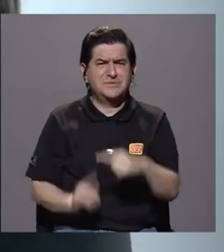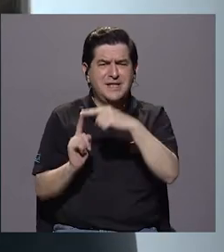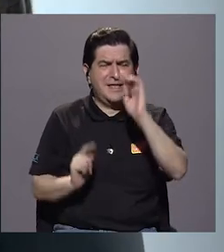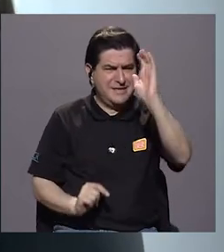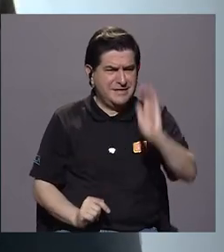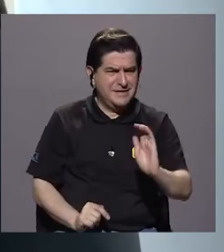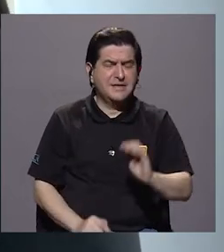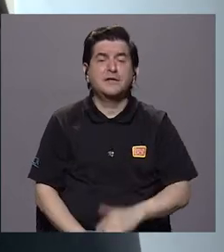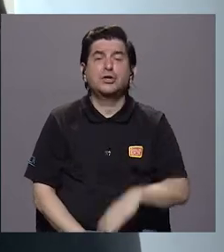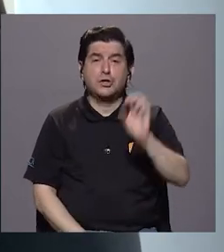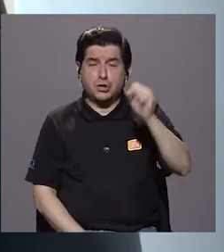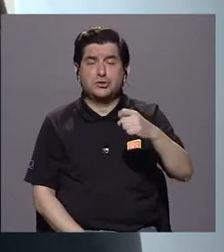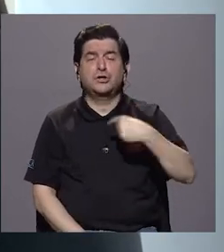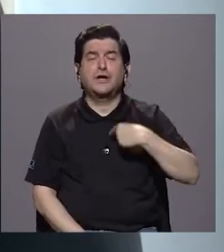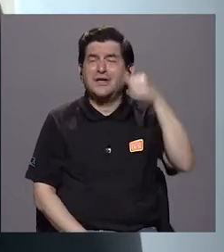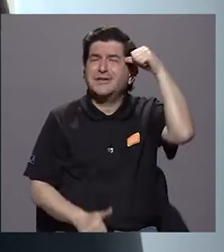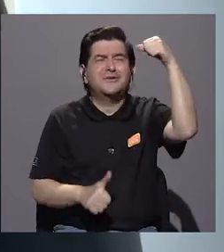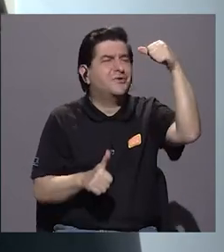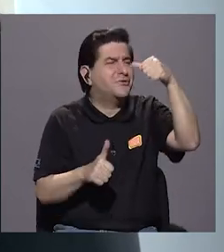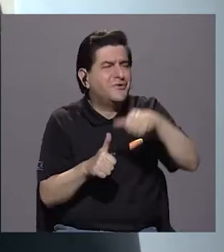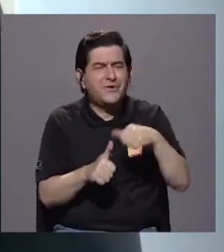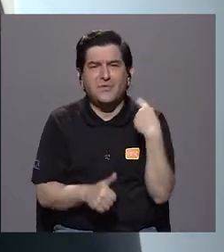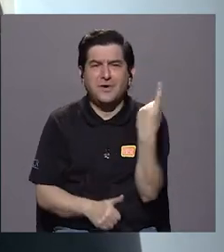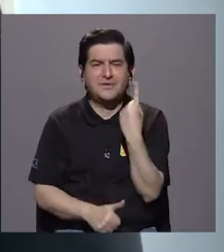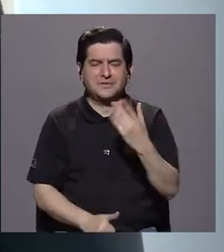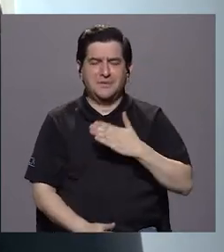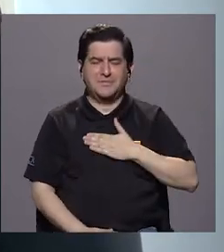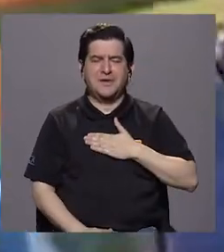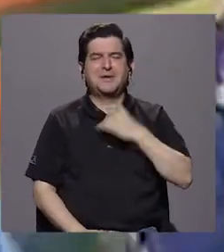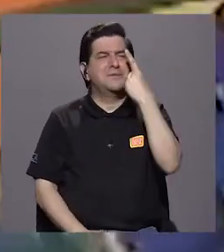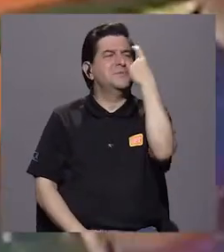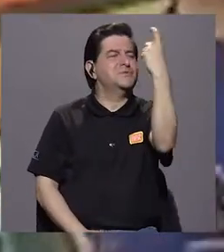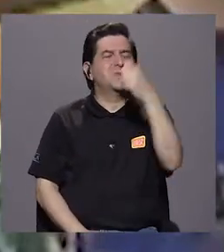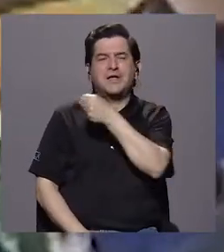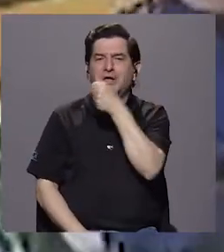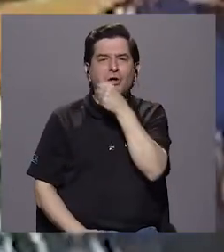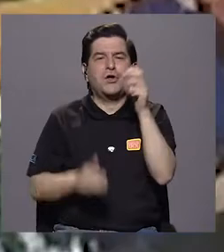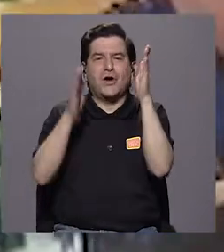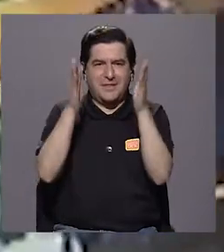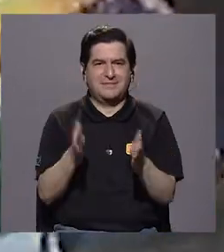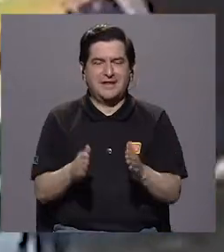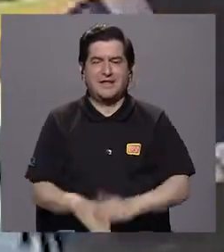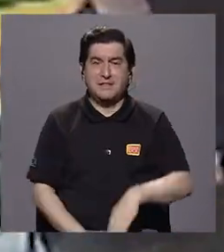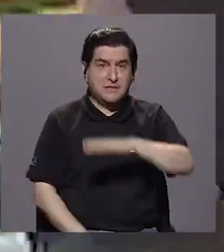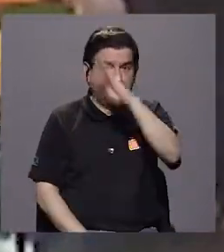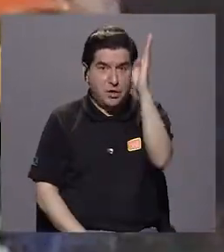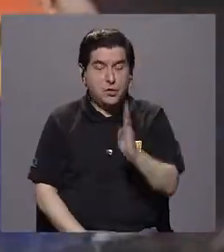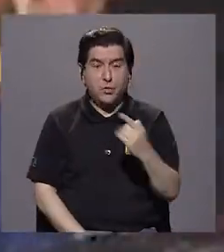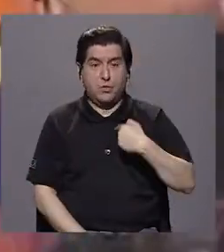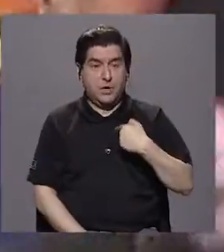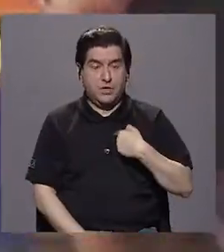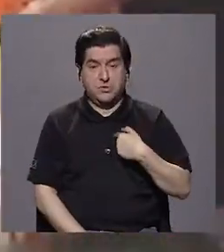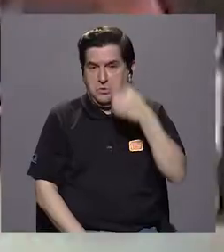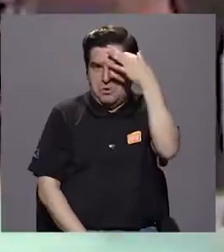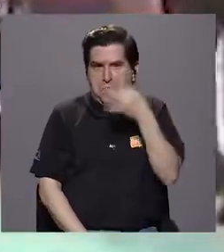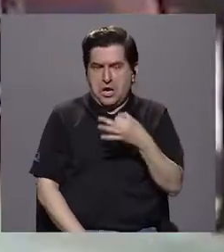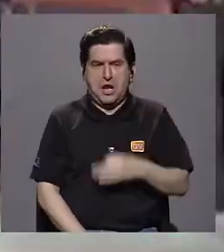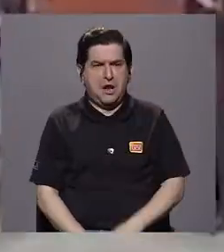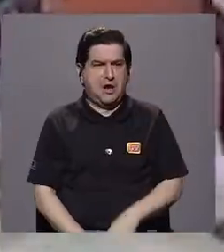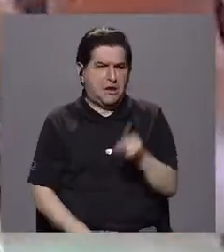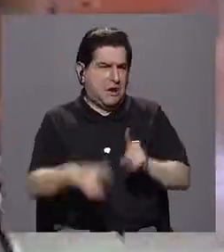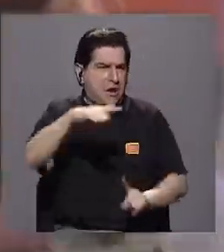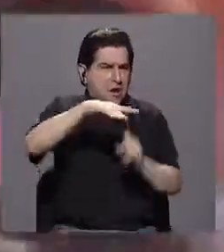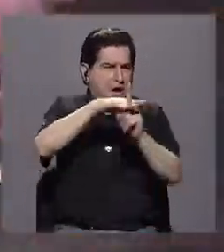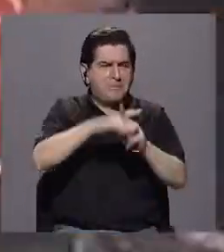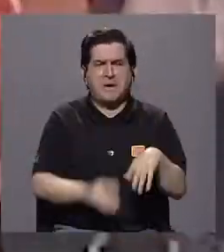Desde que tengo uso de razón, ese siempre fue mi sueño, ser cantante. Nunca a nivel de escucharme en la radio, ¿verdad? Ni de estar